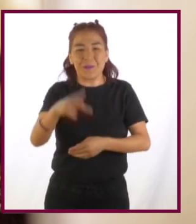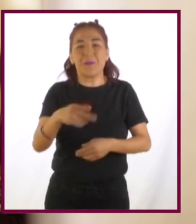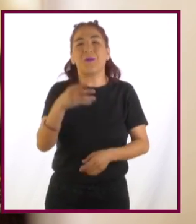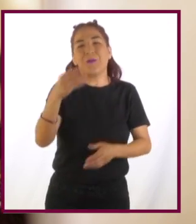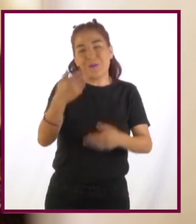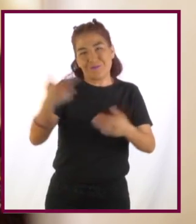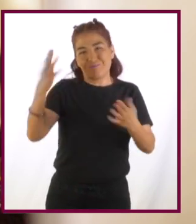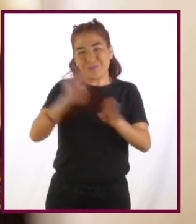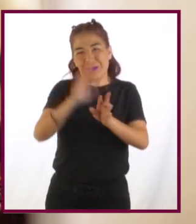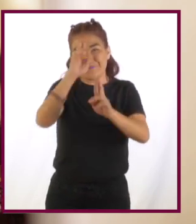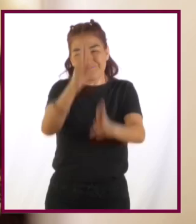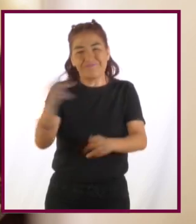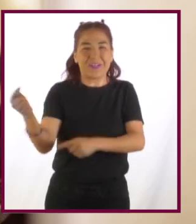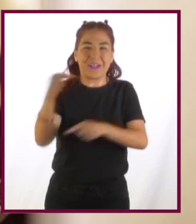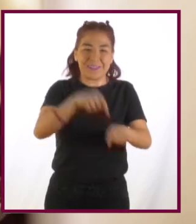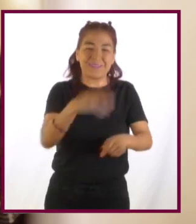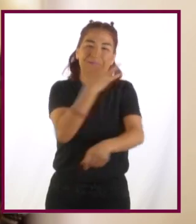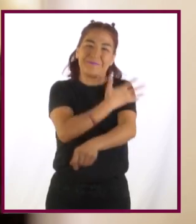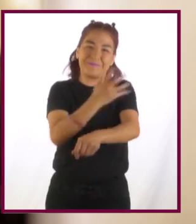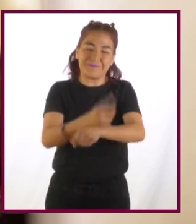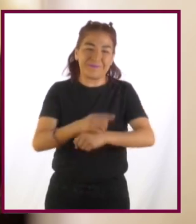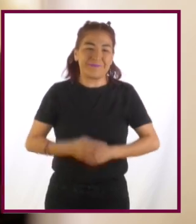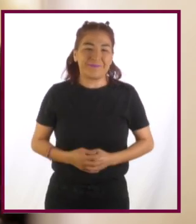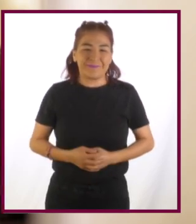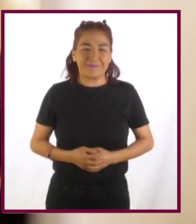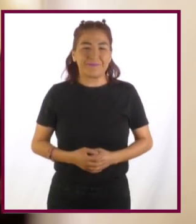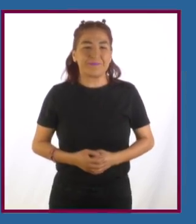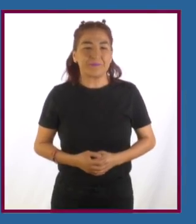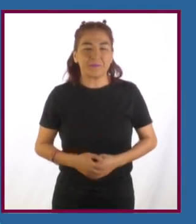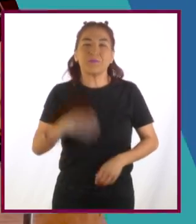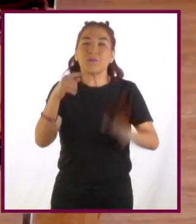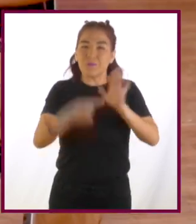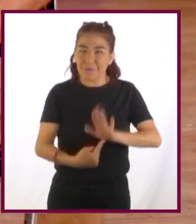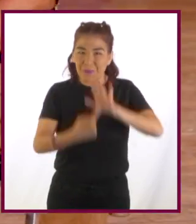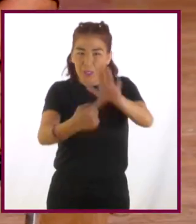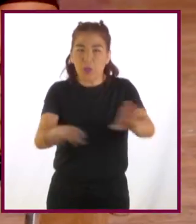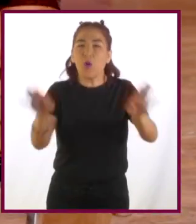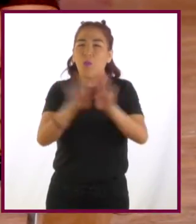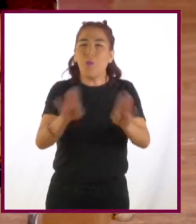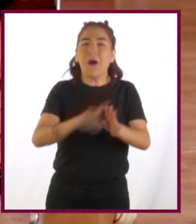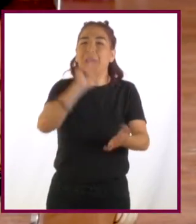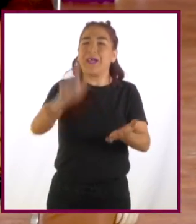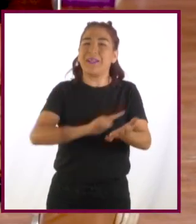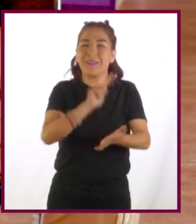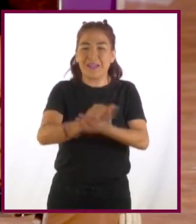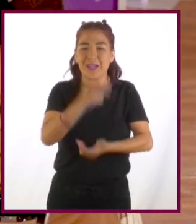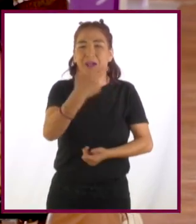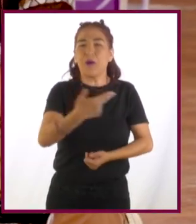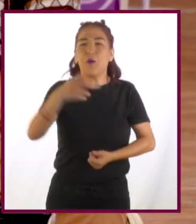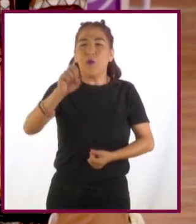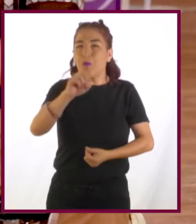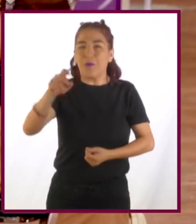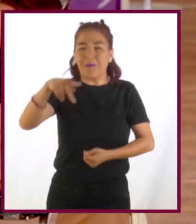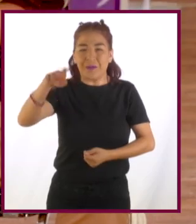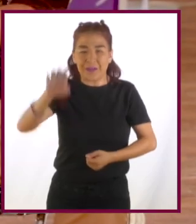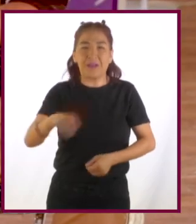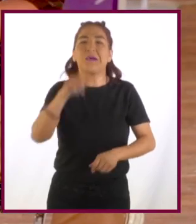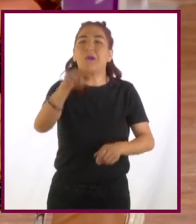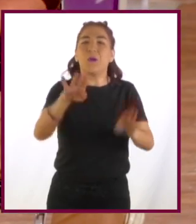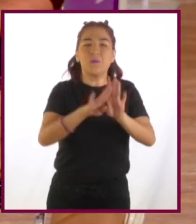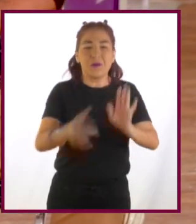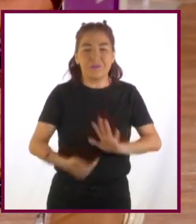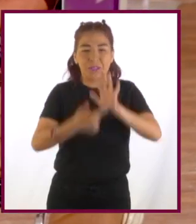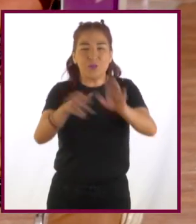Es un honor tenerte aquí en el programa y nosotros continuamos en Jóvenes en TV. Ahora, además de demostrar la ley de Hooke, vamos a averiguar qué